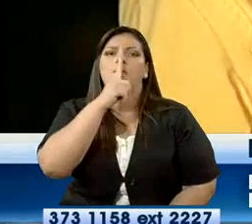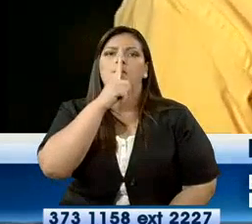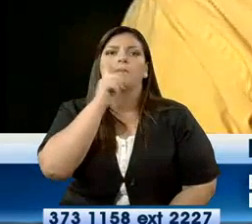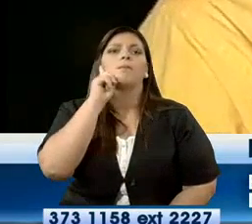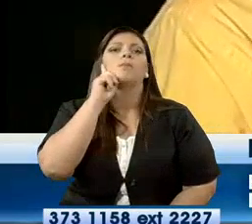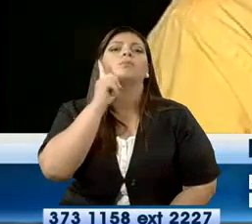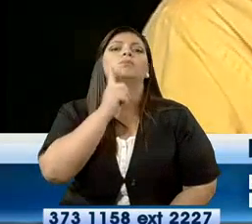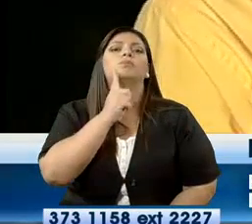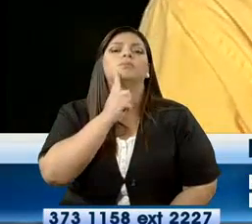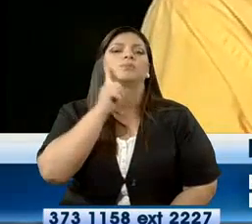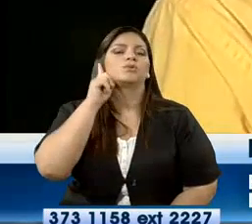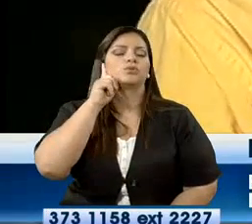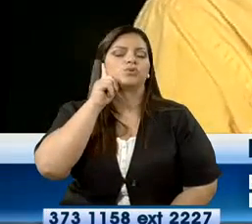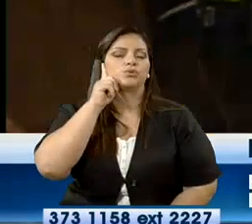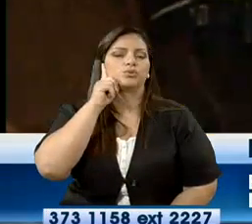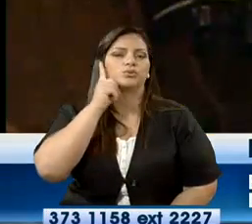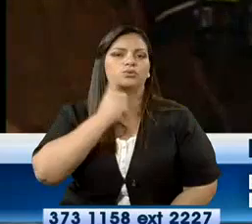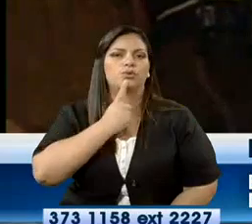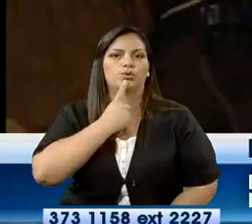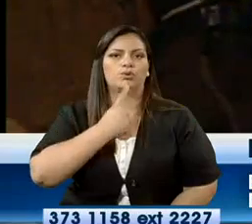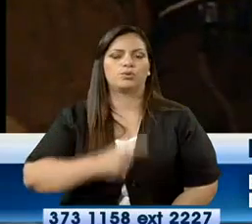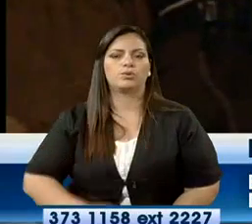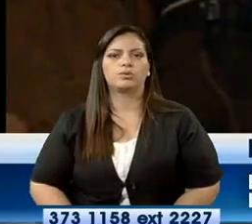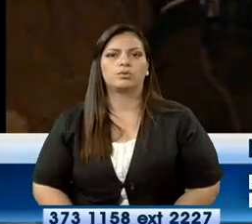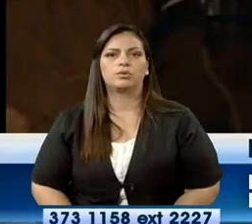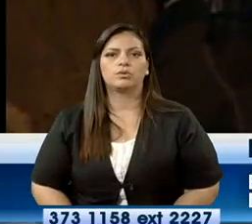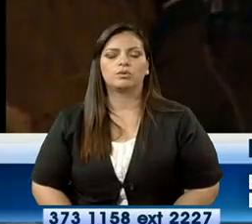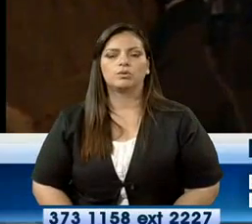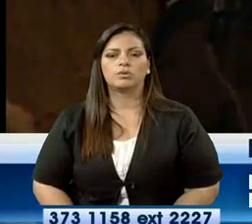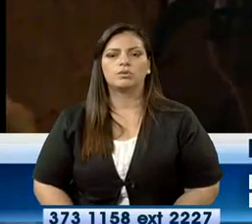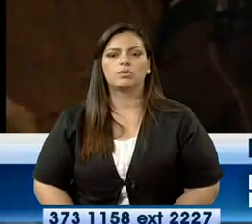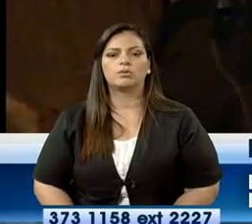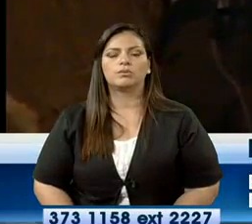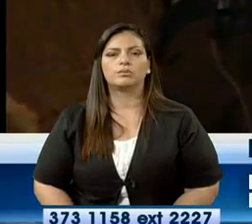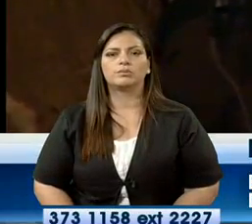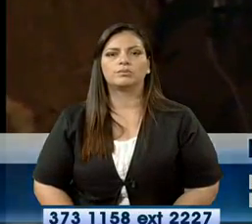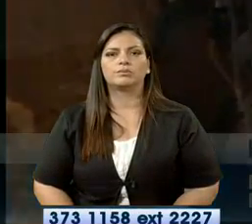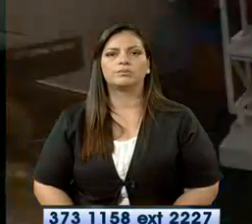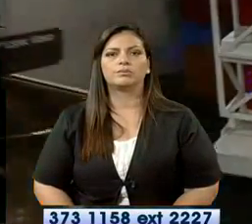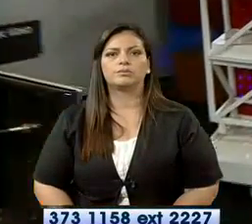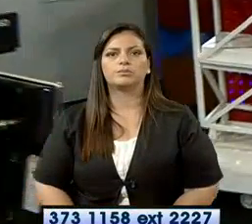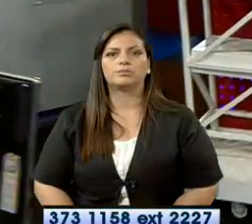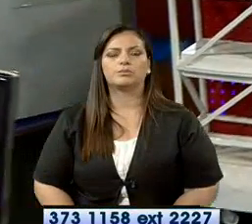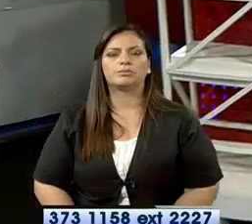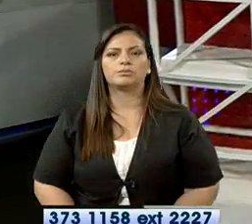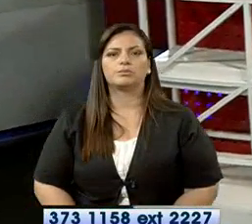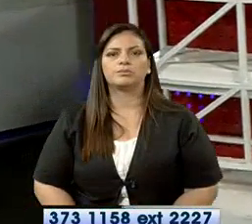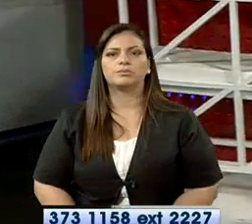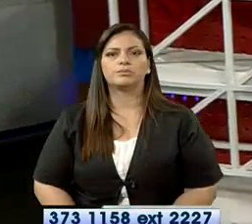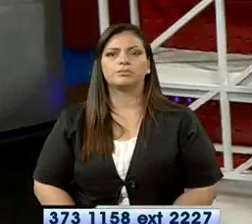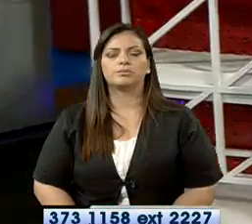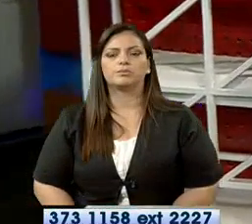tantas cosas, para ver si le pueden ayudar. Informó Jorge Salazar.